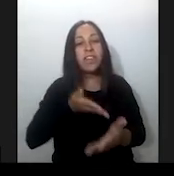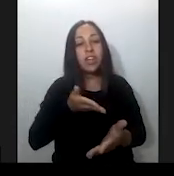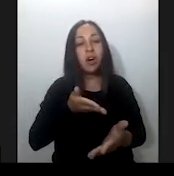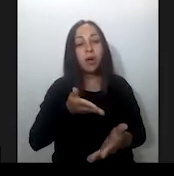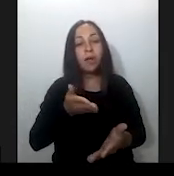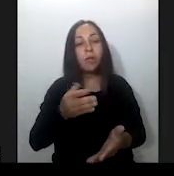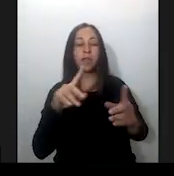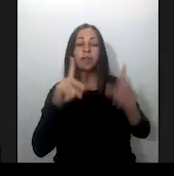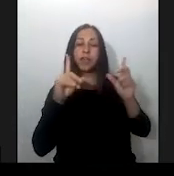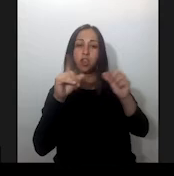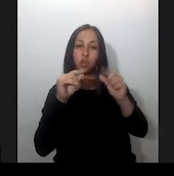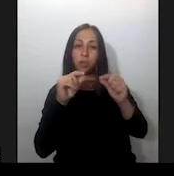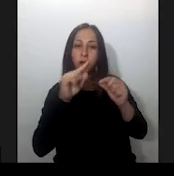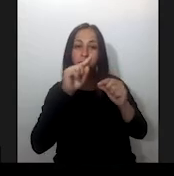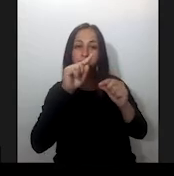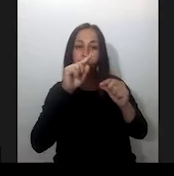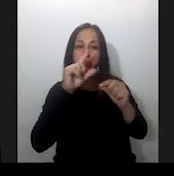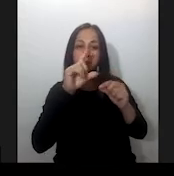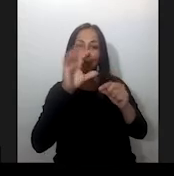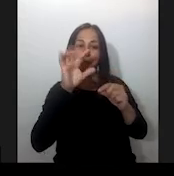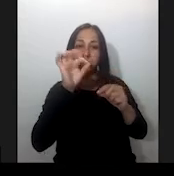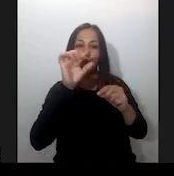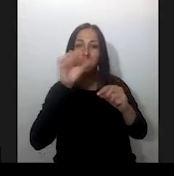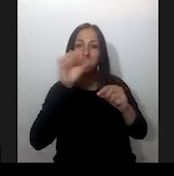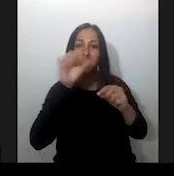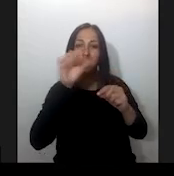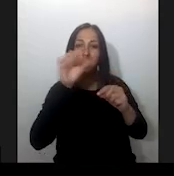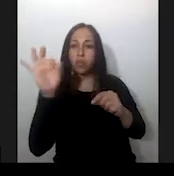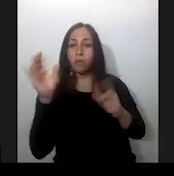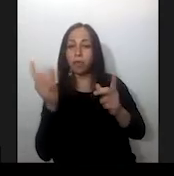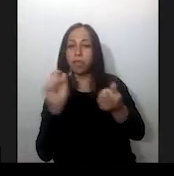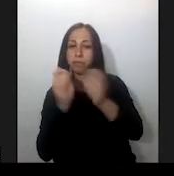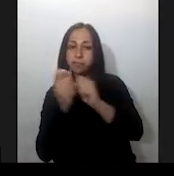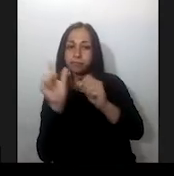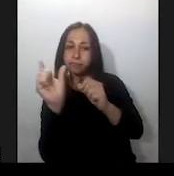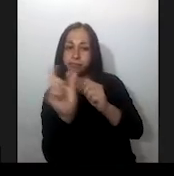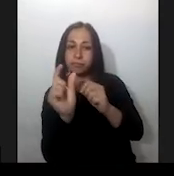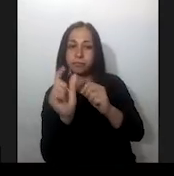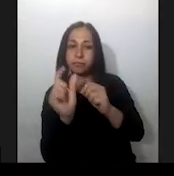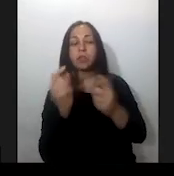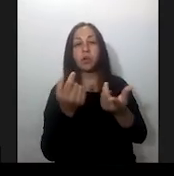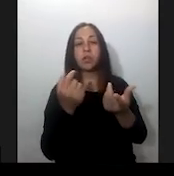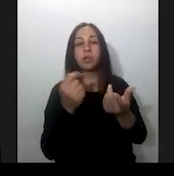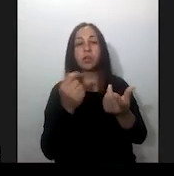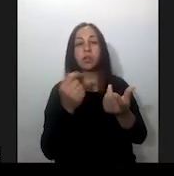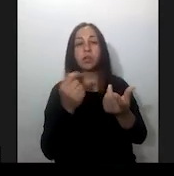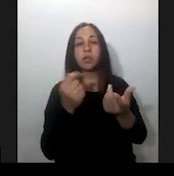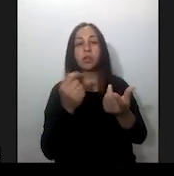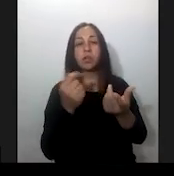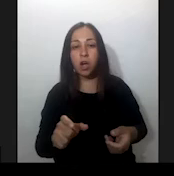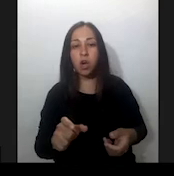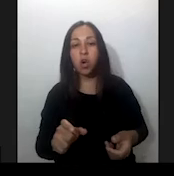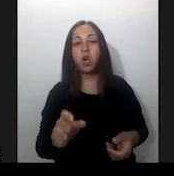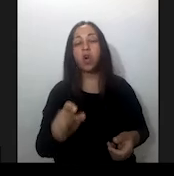¿no? Y acá es un poco lo que les comentaba antes. Si ustedes se posicionan, pueden hacer un slide para